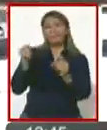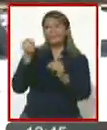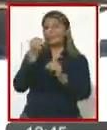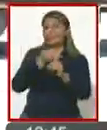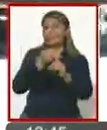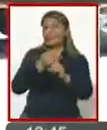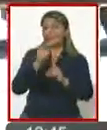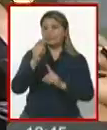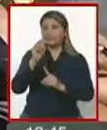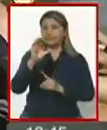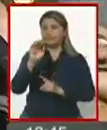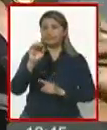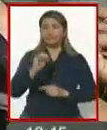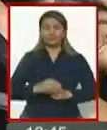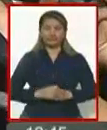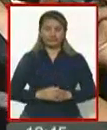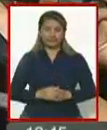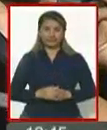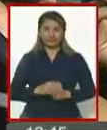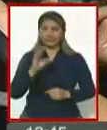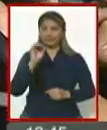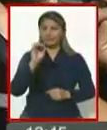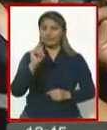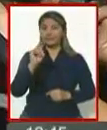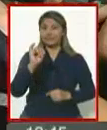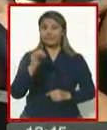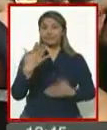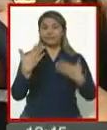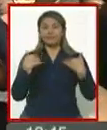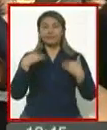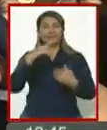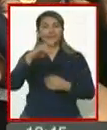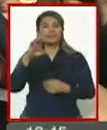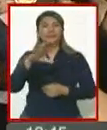en el PC4. Y Oti manejaba